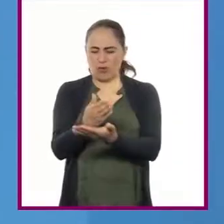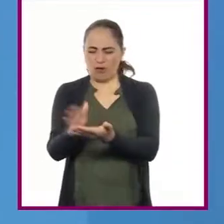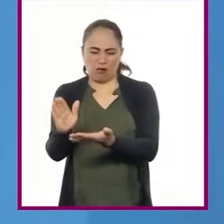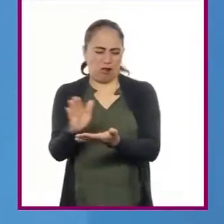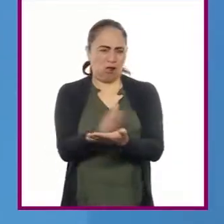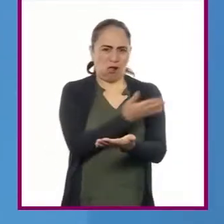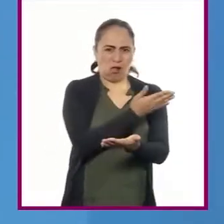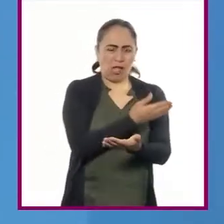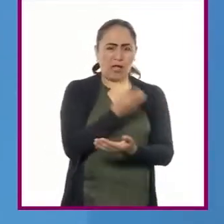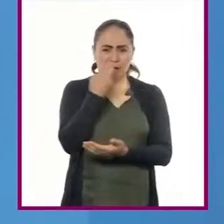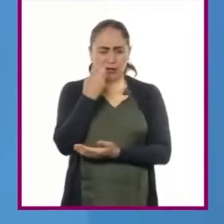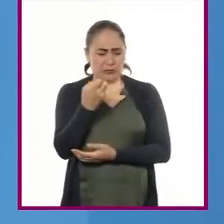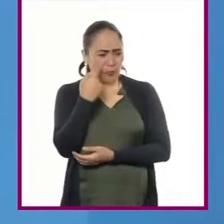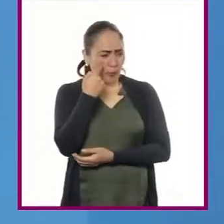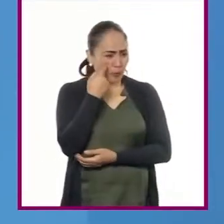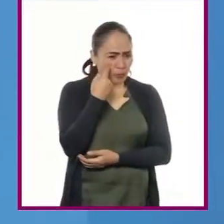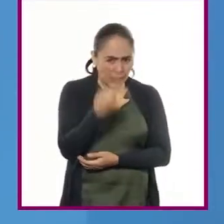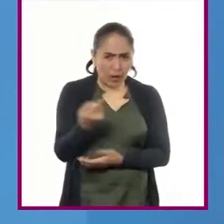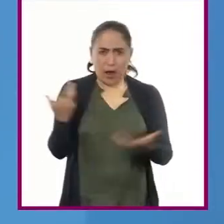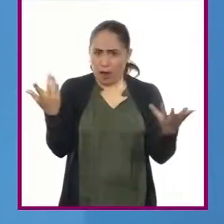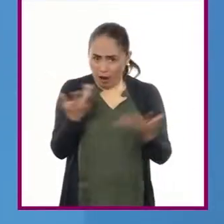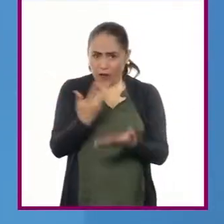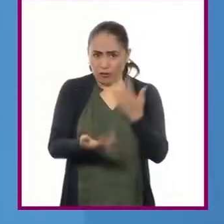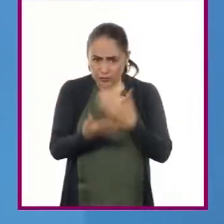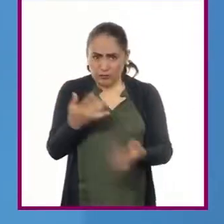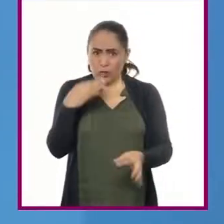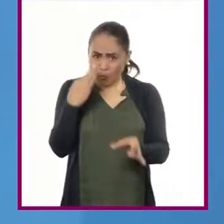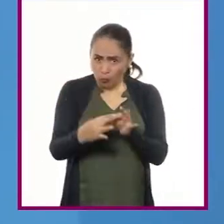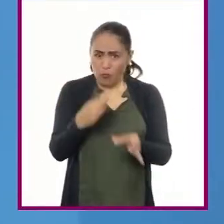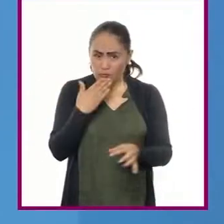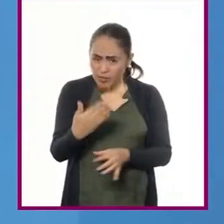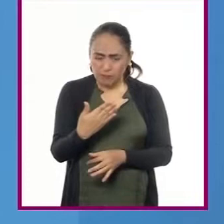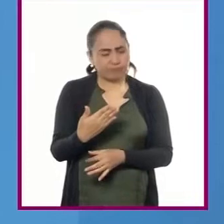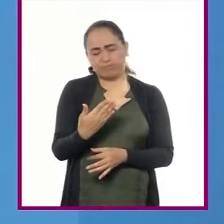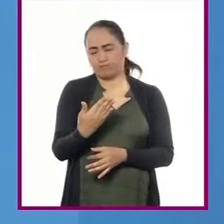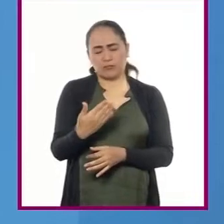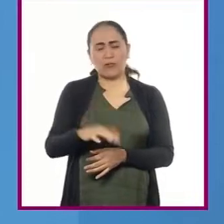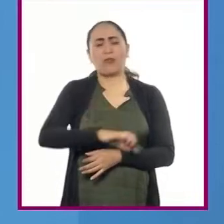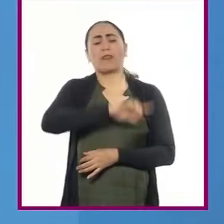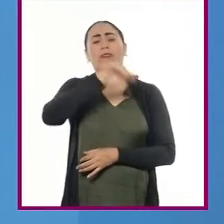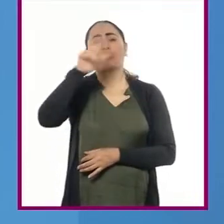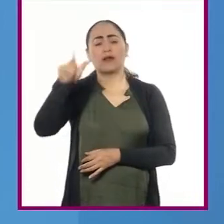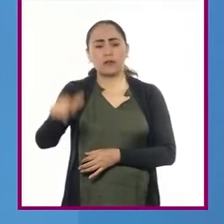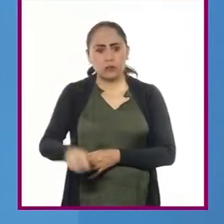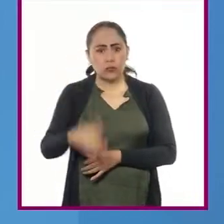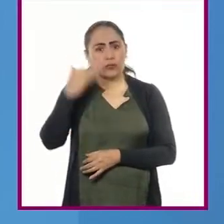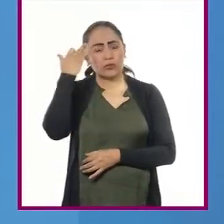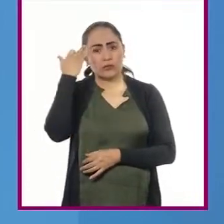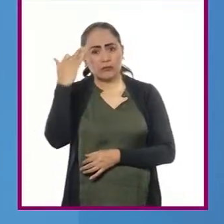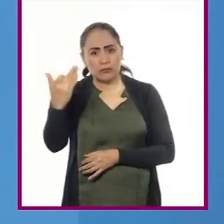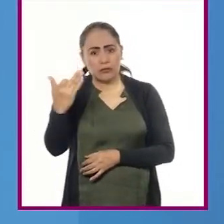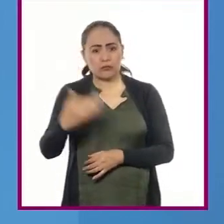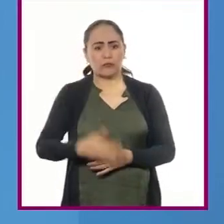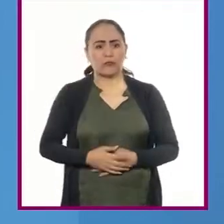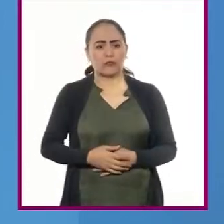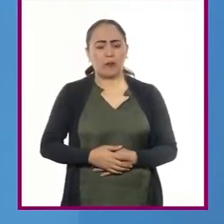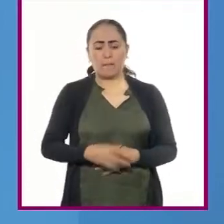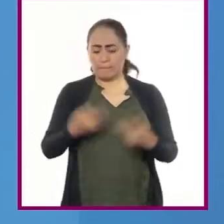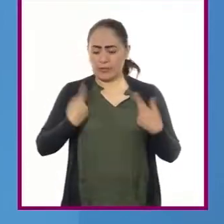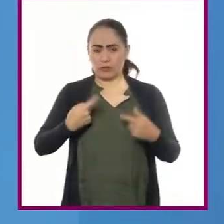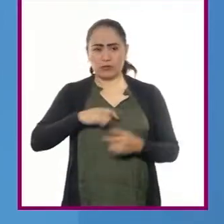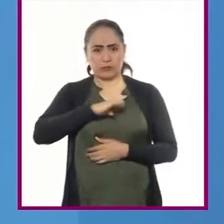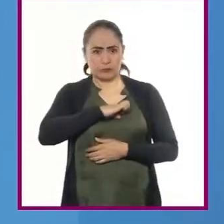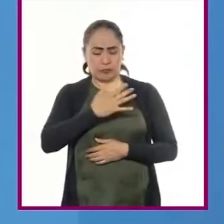no siempre se reflejaba en la práctica. Con el tiempo, los espacios no alcanzaron para acoger a todos los